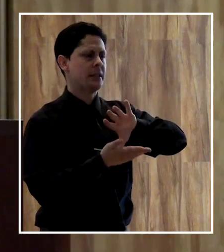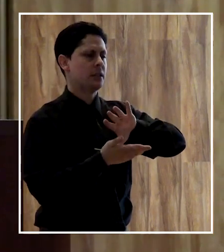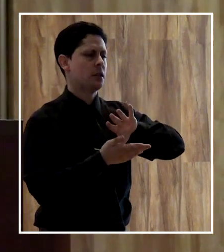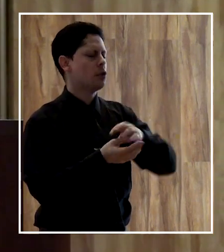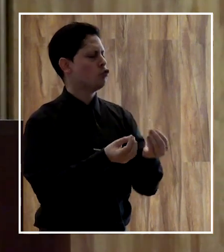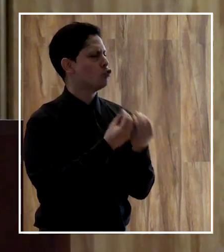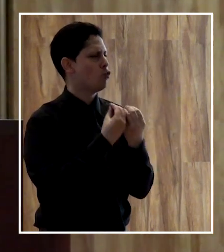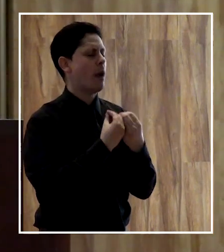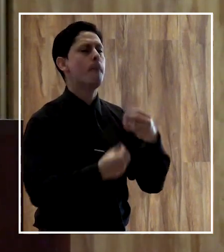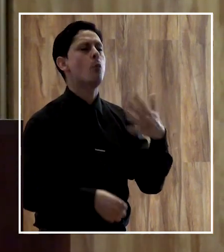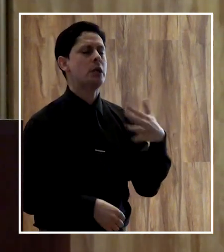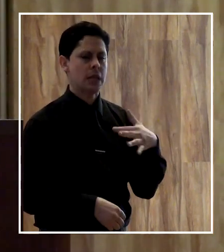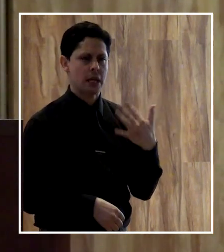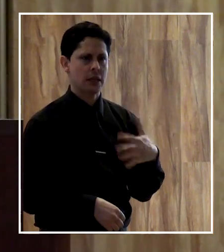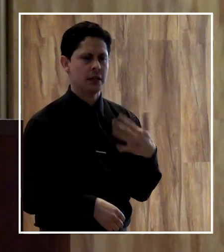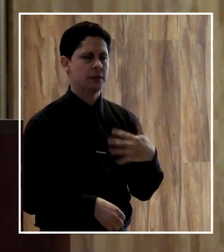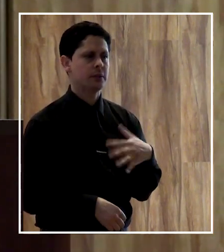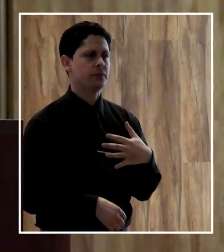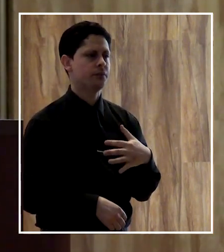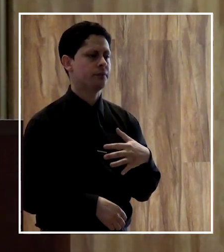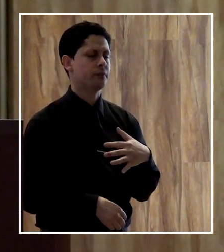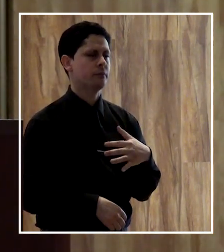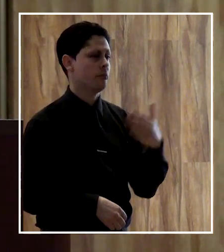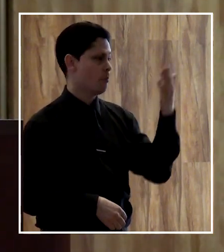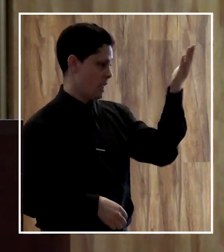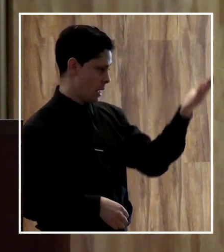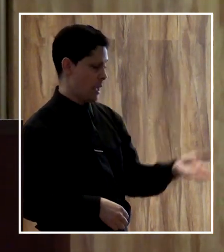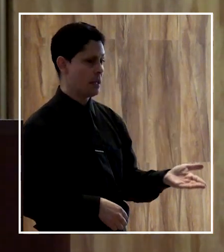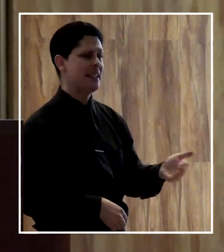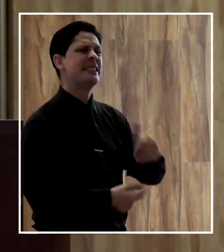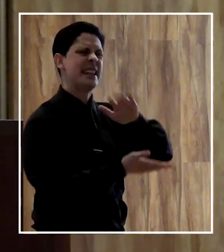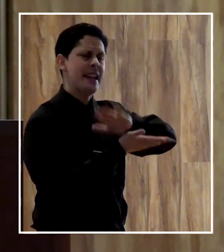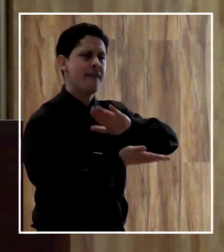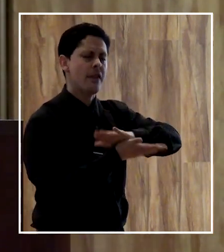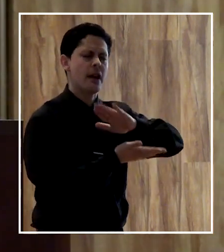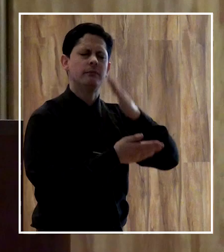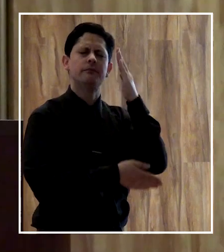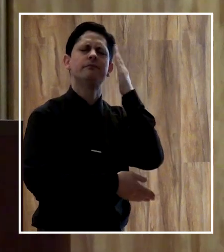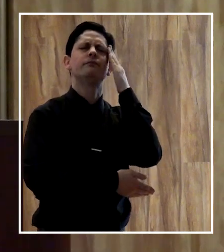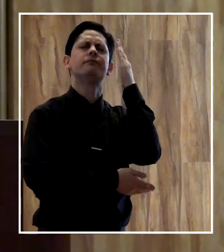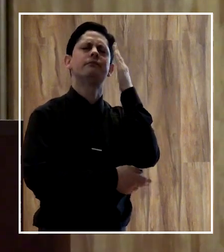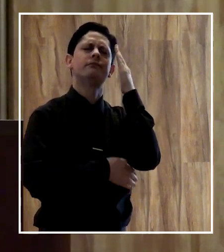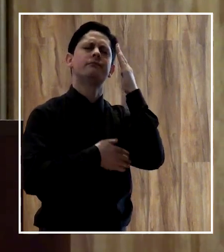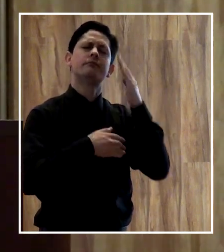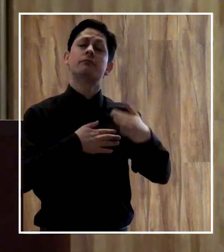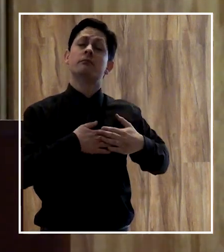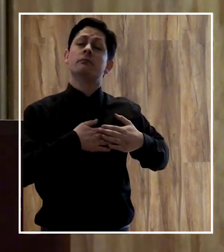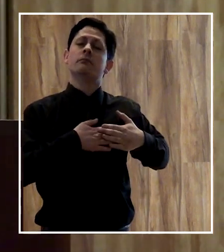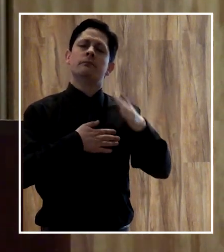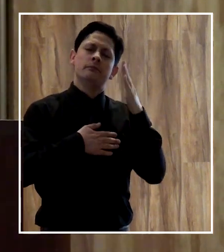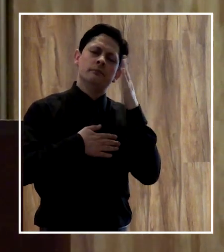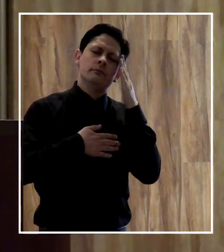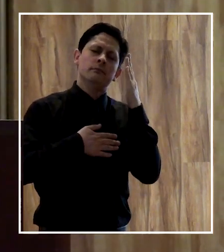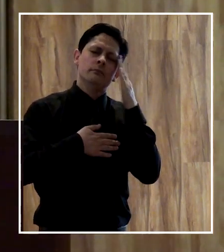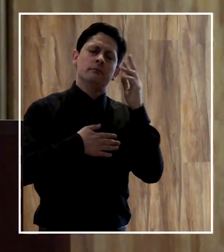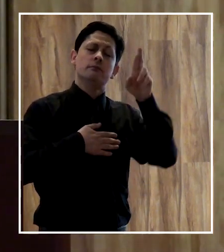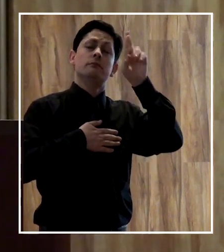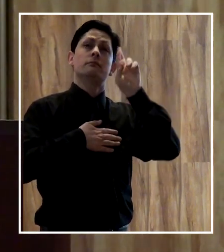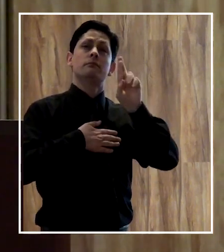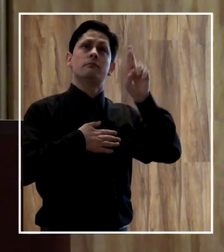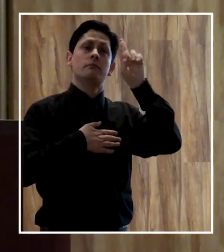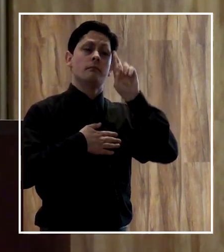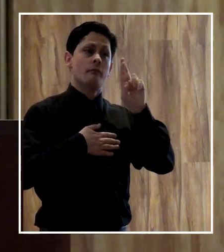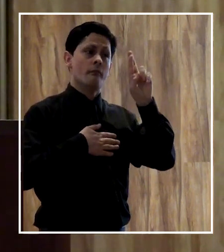nos parece tremendamente importante de celebrar y de conmemorar y de resaltar en